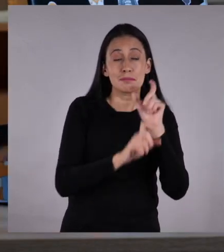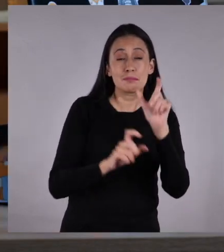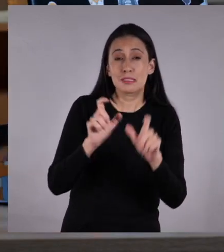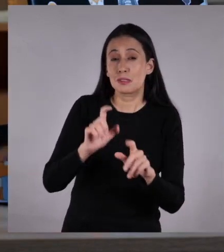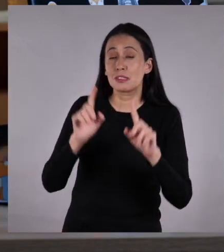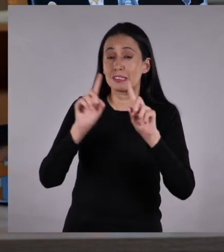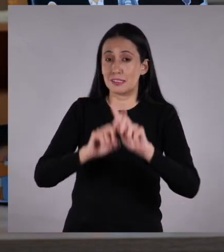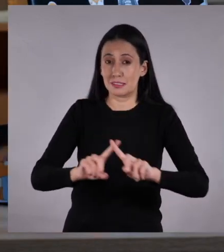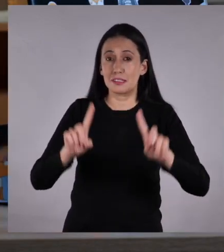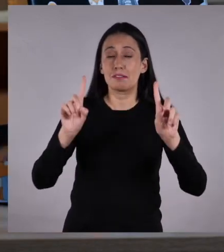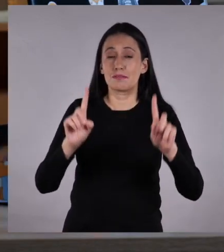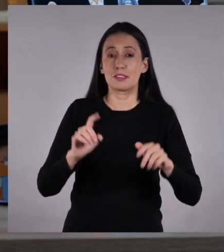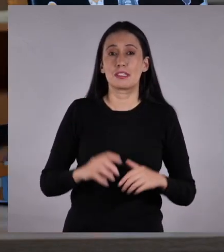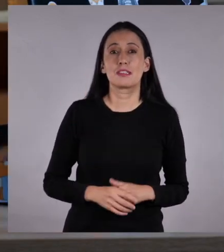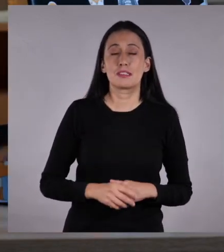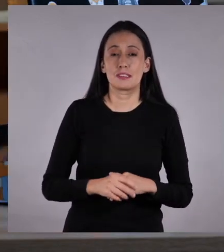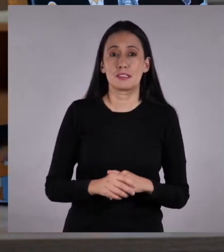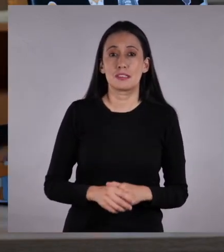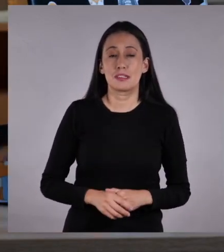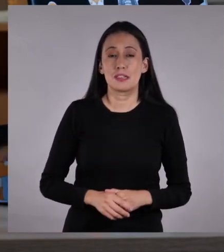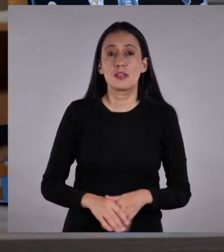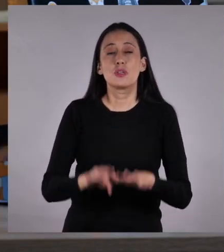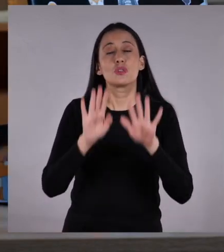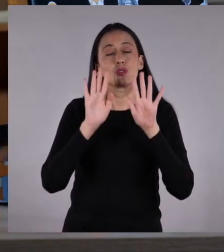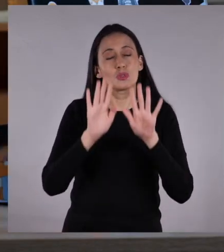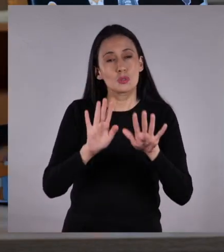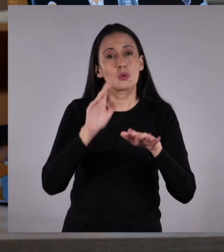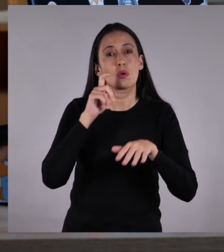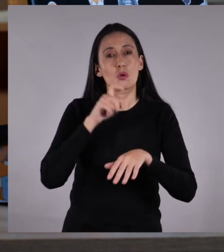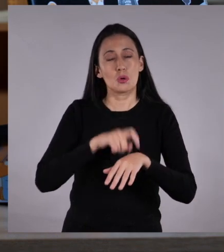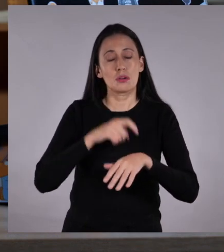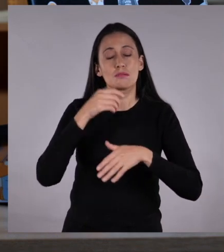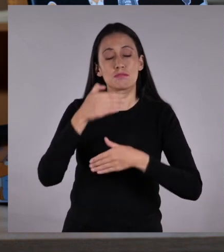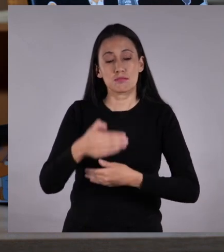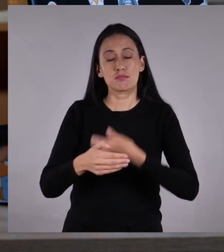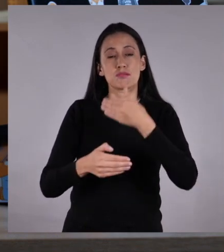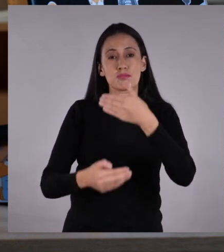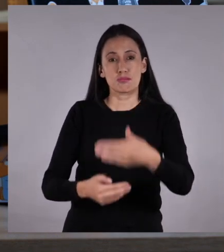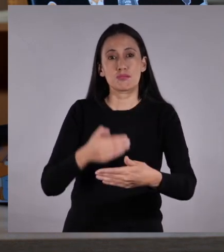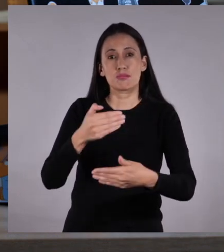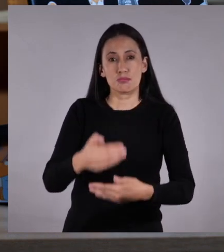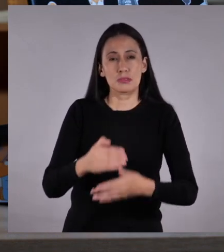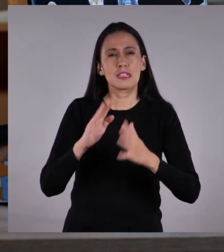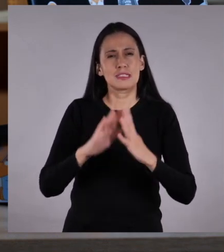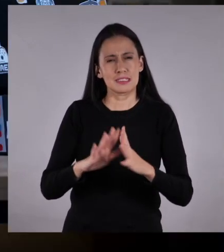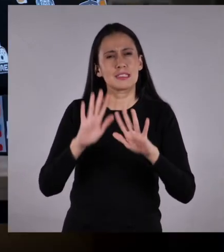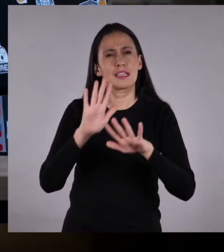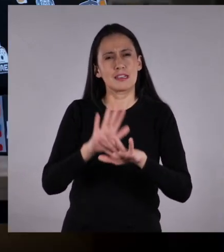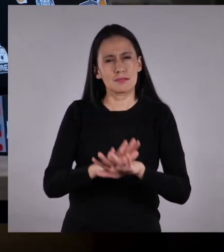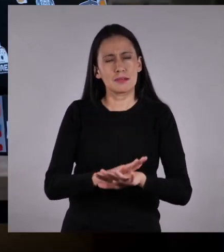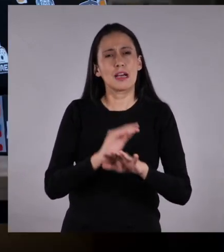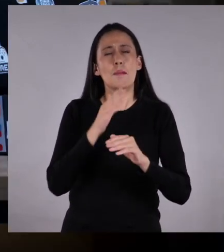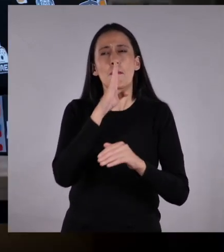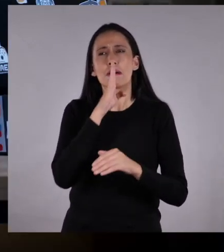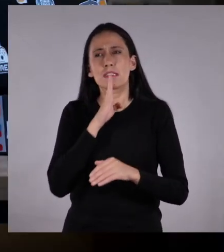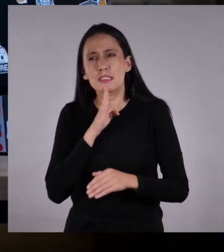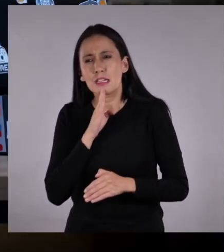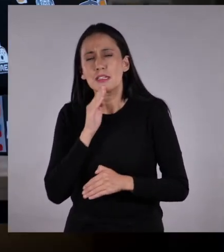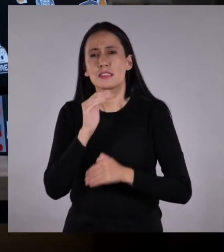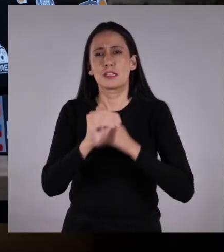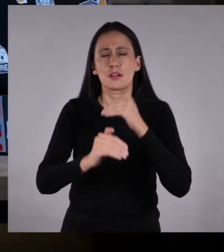Pero date el tiempo para pasar por ese dolor, para experimentarlo y para poder superarlo. Porque